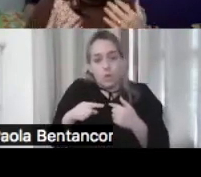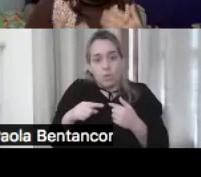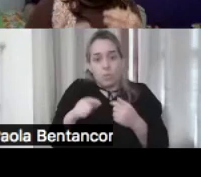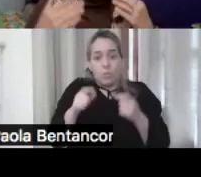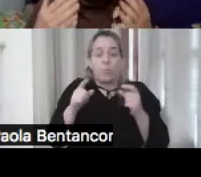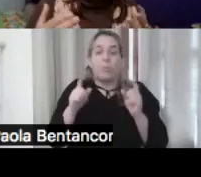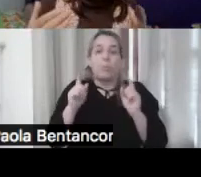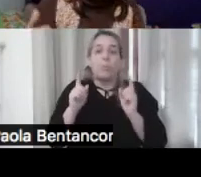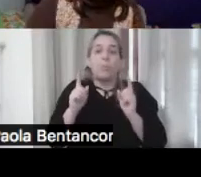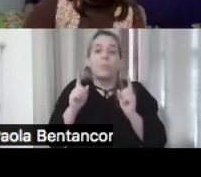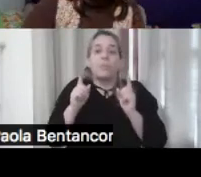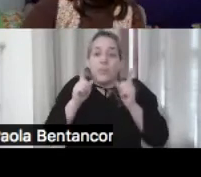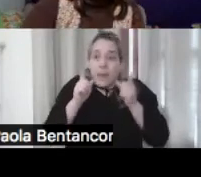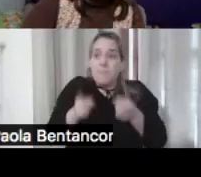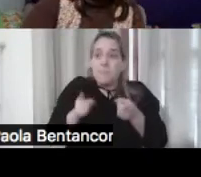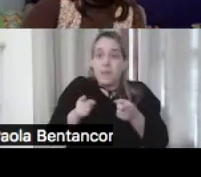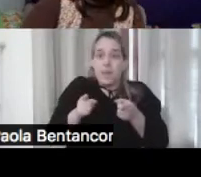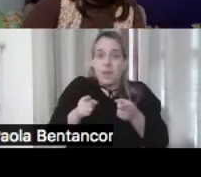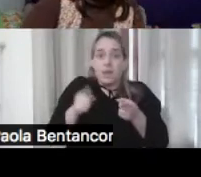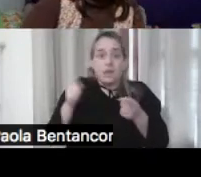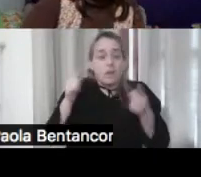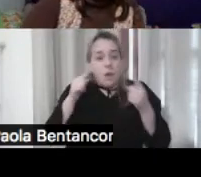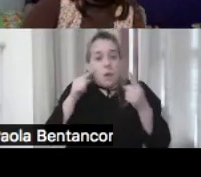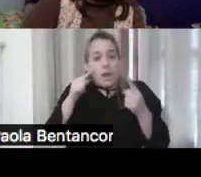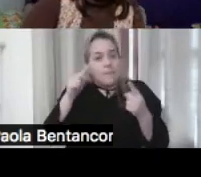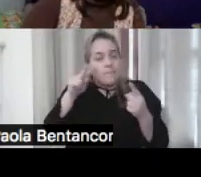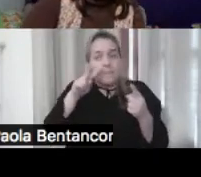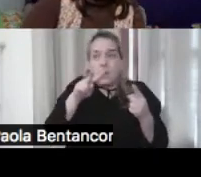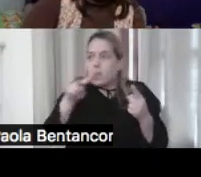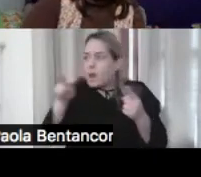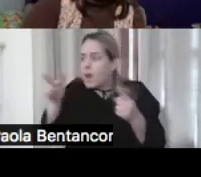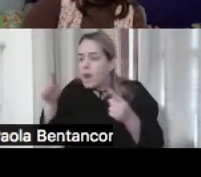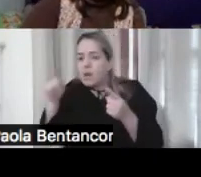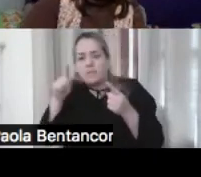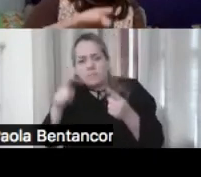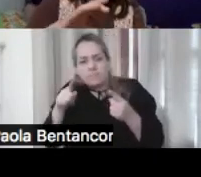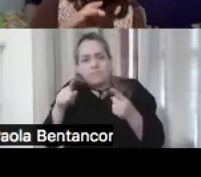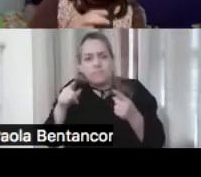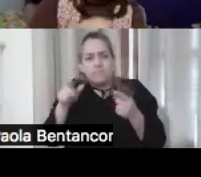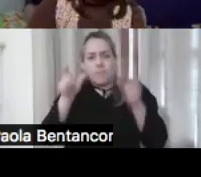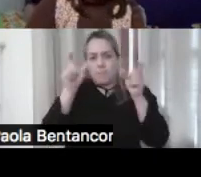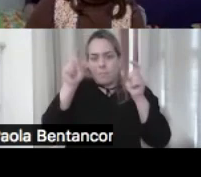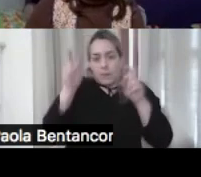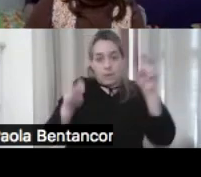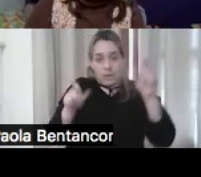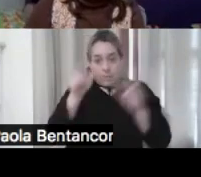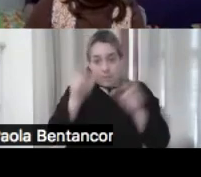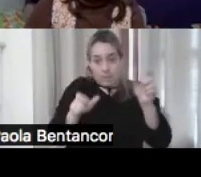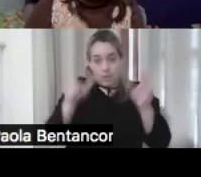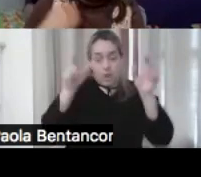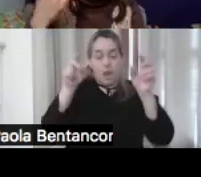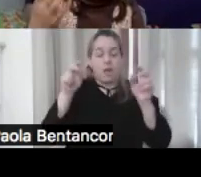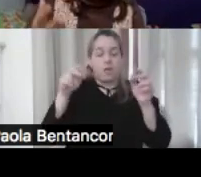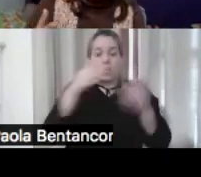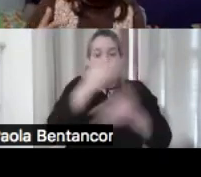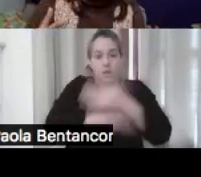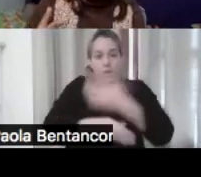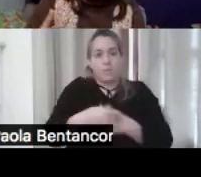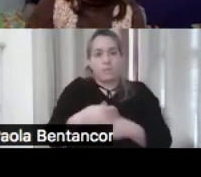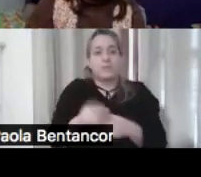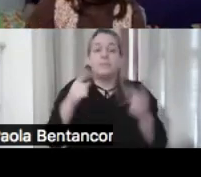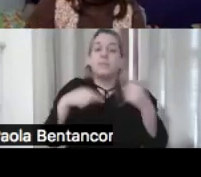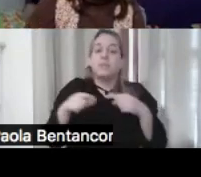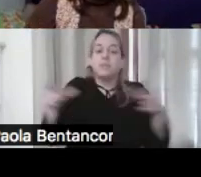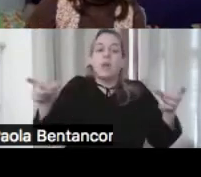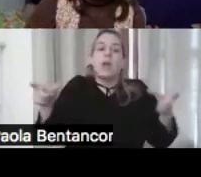corresponde legalmente que tengamos esta mirada sobre las personas con discapacidad. Y la convención fue más